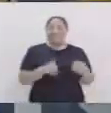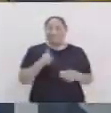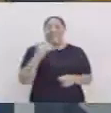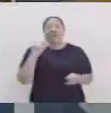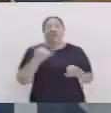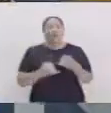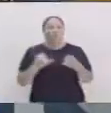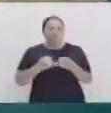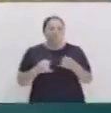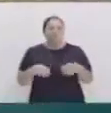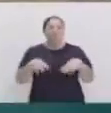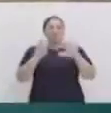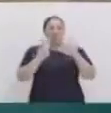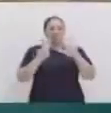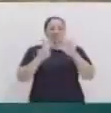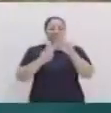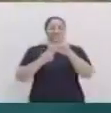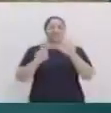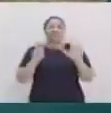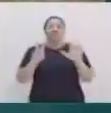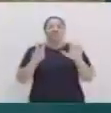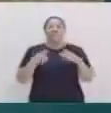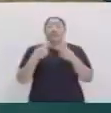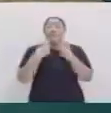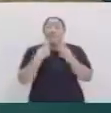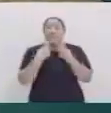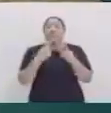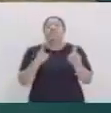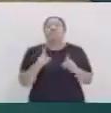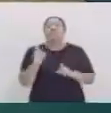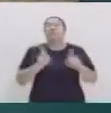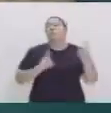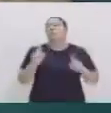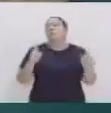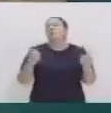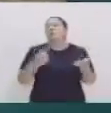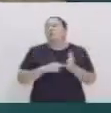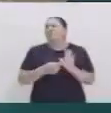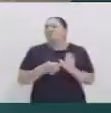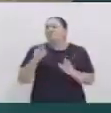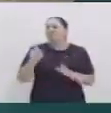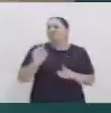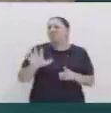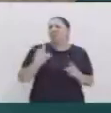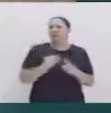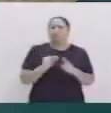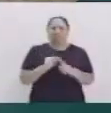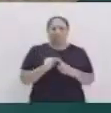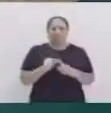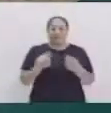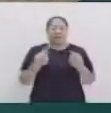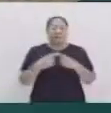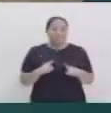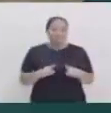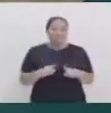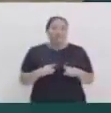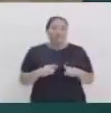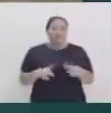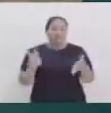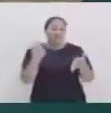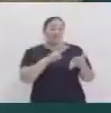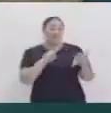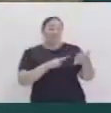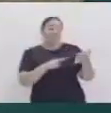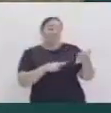último, vas a expresar el significado de esa palabra o de esa expresión. Pero en la lectura nos valemos de diversos